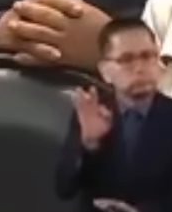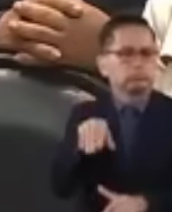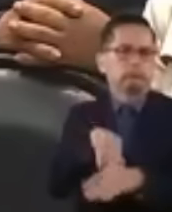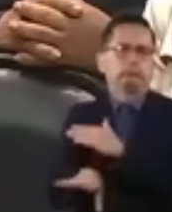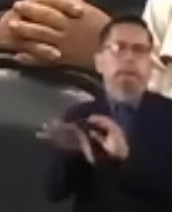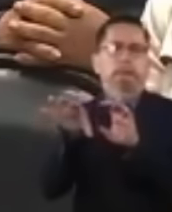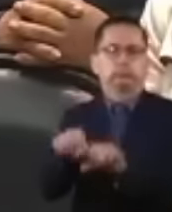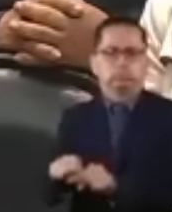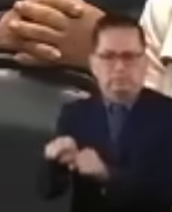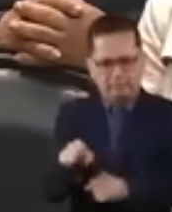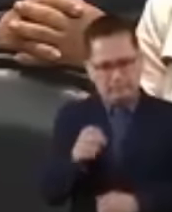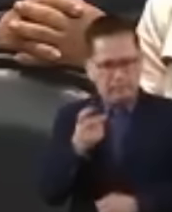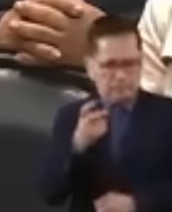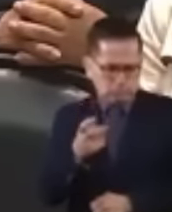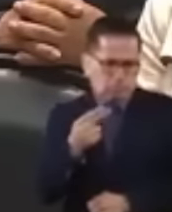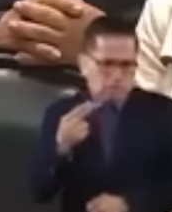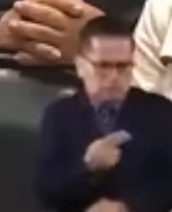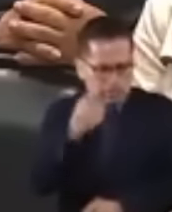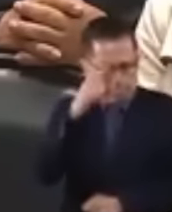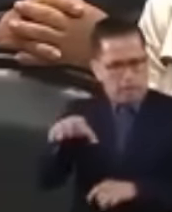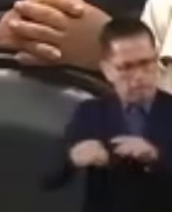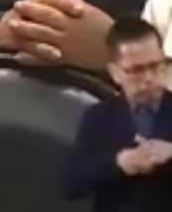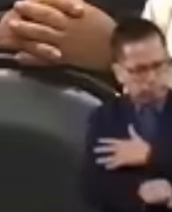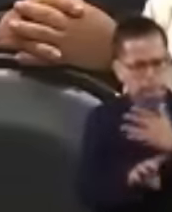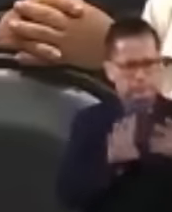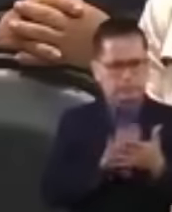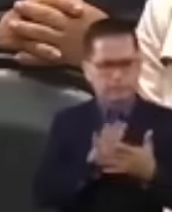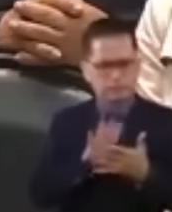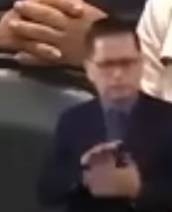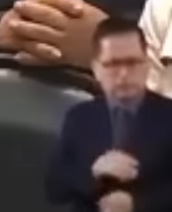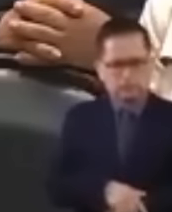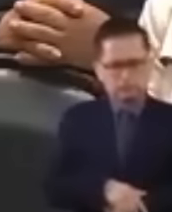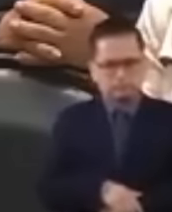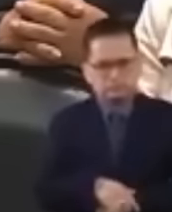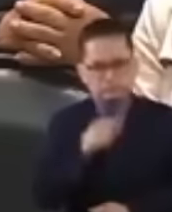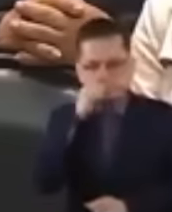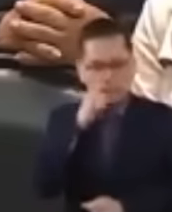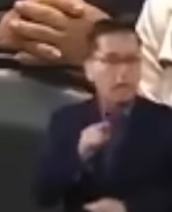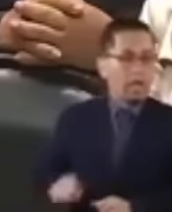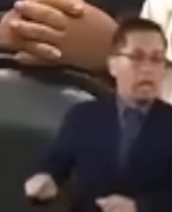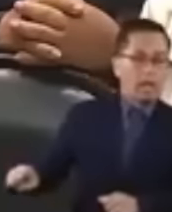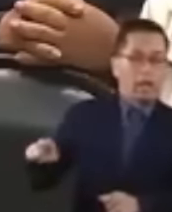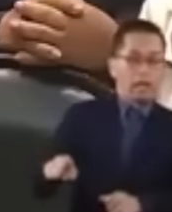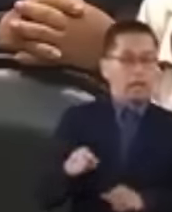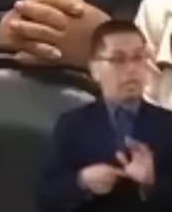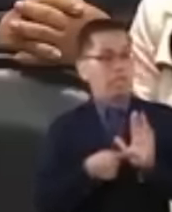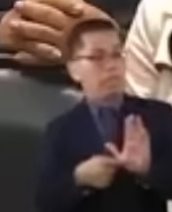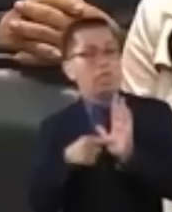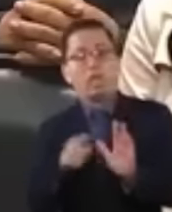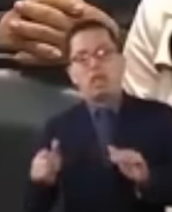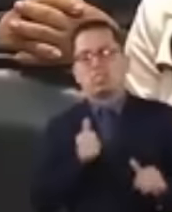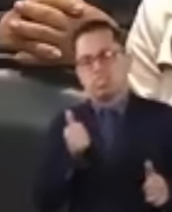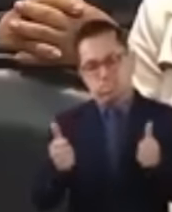y perseguirlos penalmente y llevarlos tras las rejas. Lo demás es utilización política de una